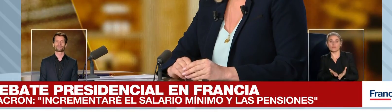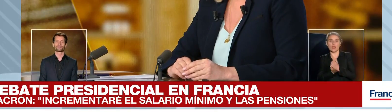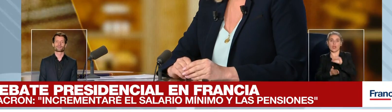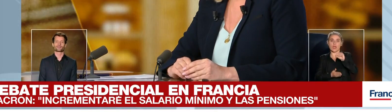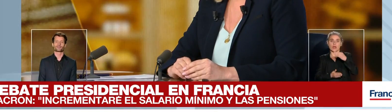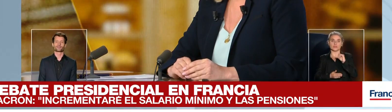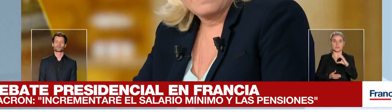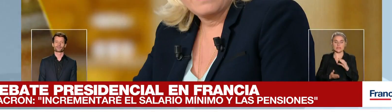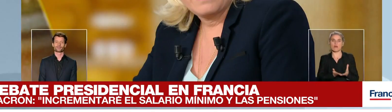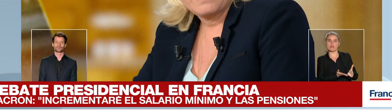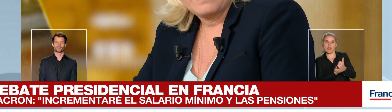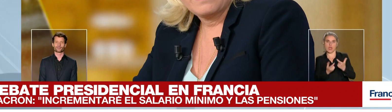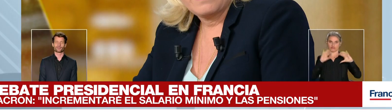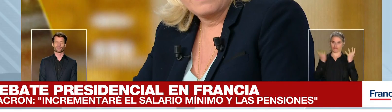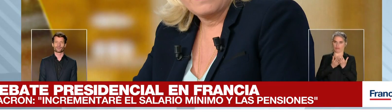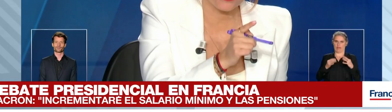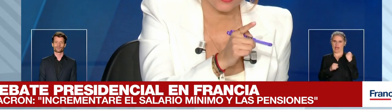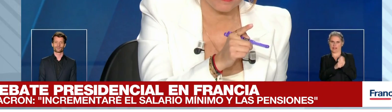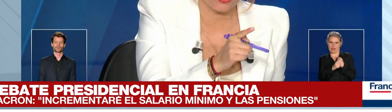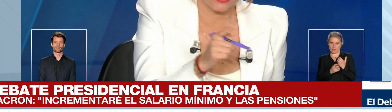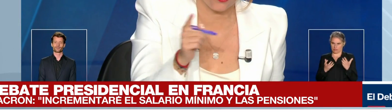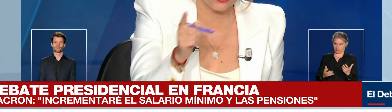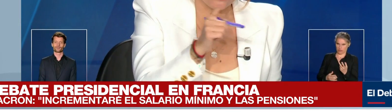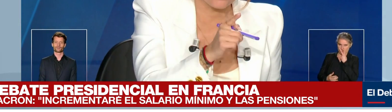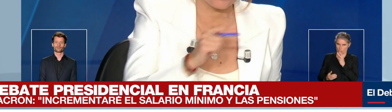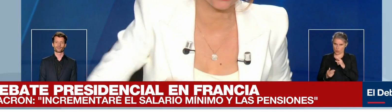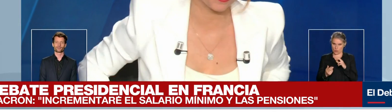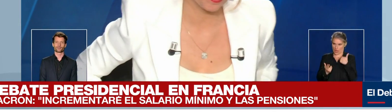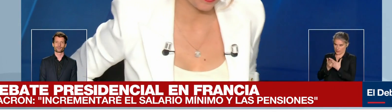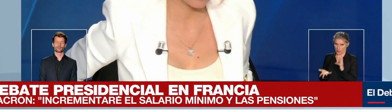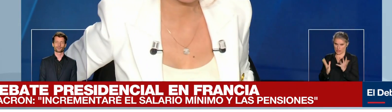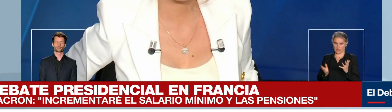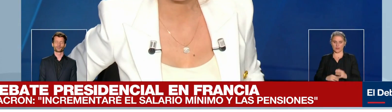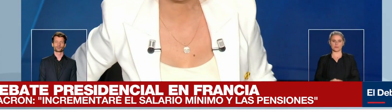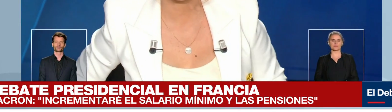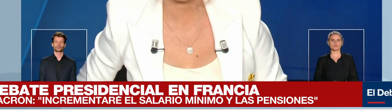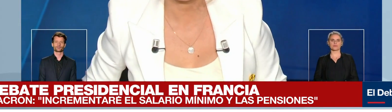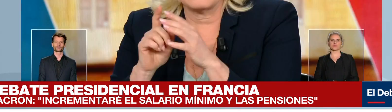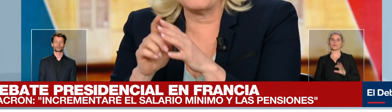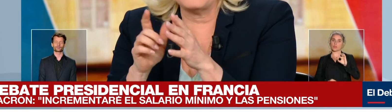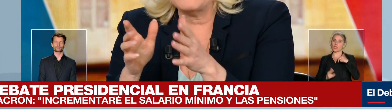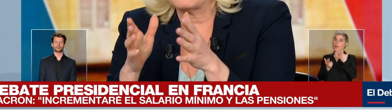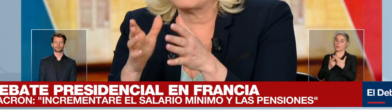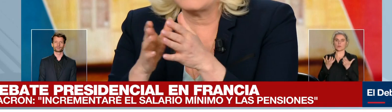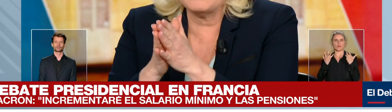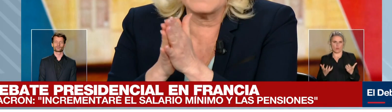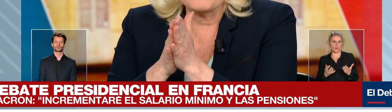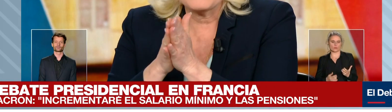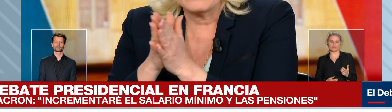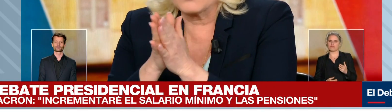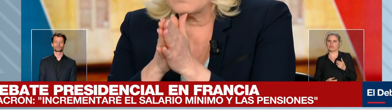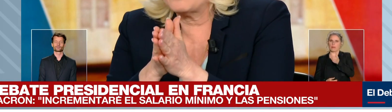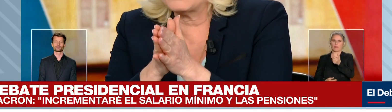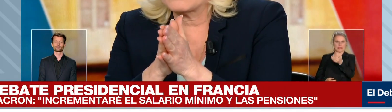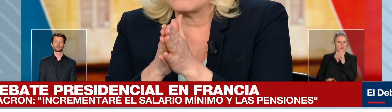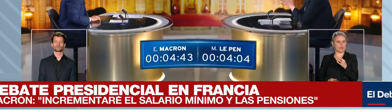a usted sobre el salario mínimo y los salarios en general, pero veo que usted tiene deseos de responder. Sí, voy a responder. Primero,